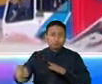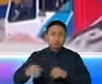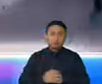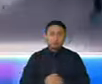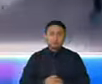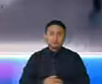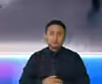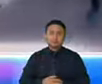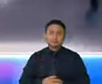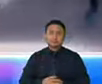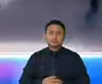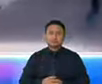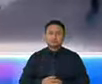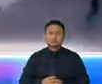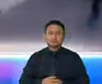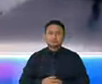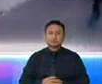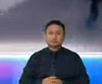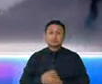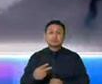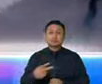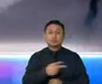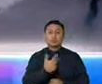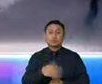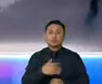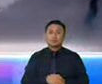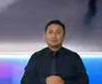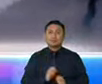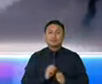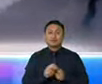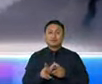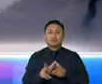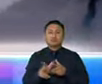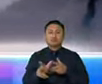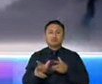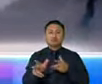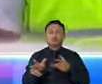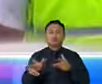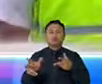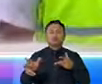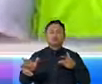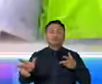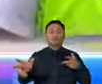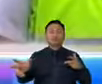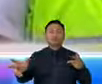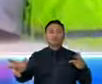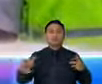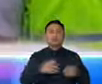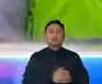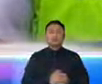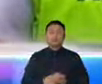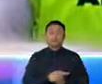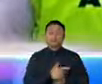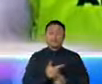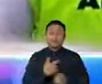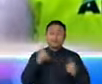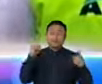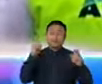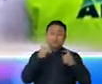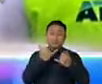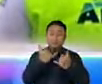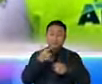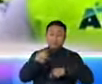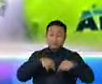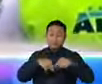quedar ahí? Mientras que por otro lado se registraba un pesado congestionamiento a lo largo de la vía perimetral. Aquí fue complicado transitar la mañana de